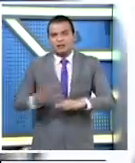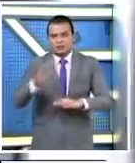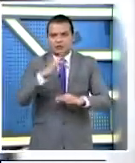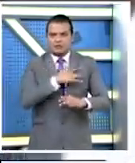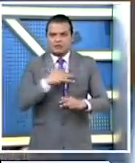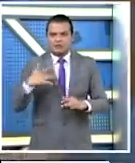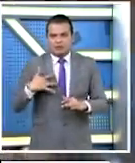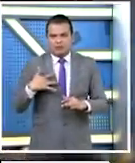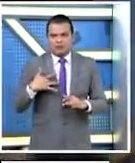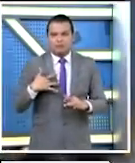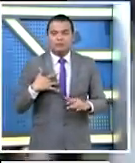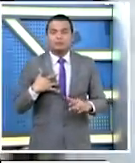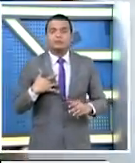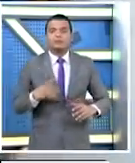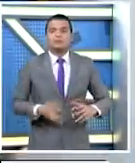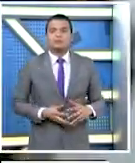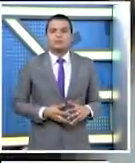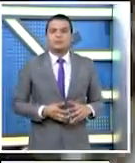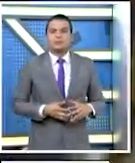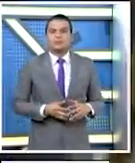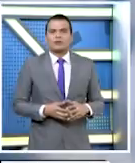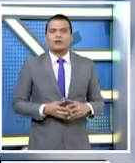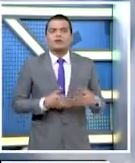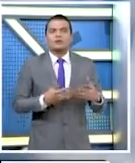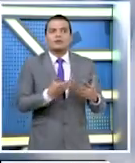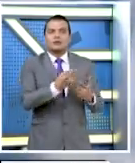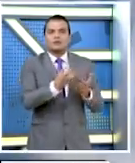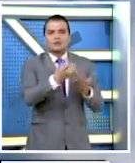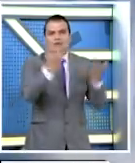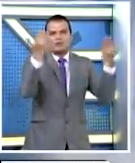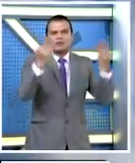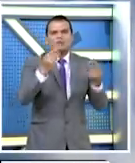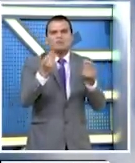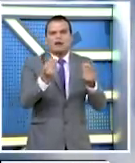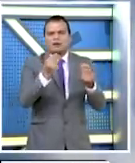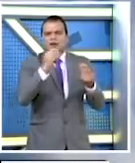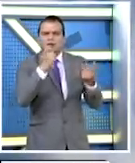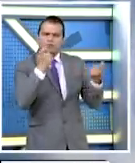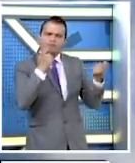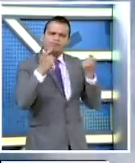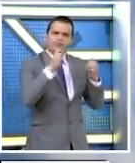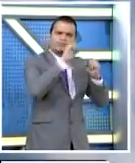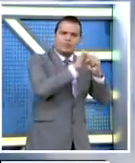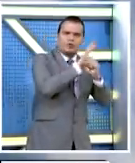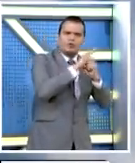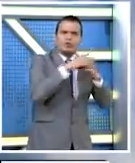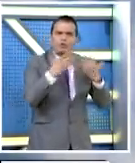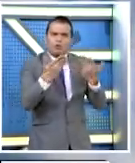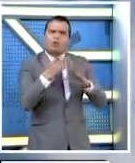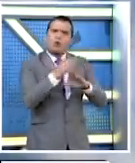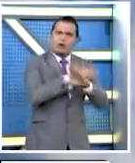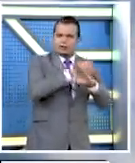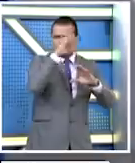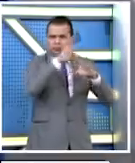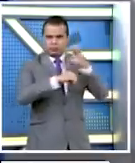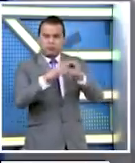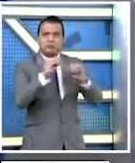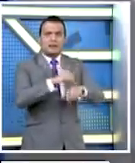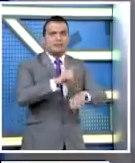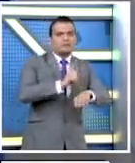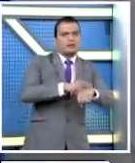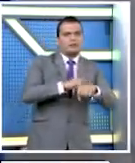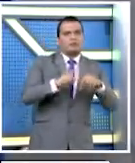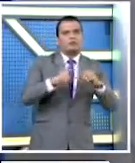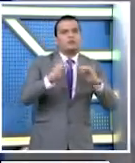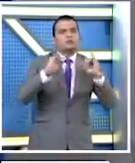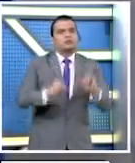funciona esta enfermedad y cómo podemos contenerla de tal manera que podamos reducir los tiempos de cuarentena podamos controlar mejor